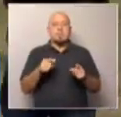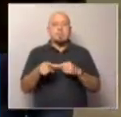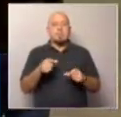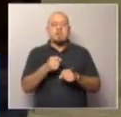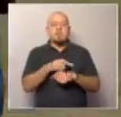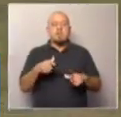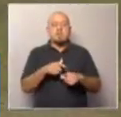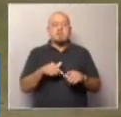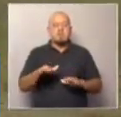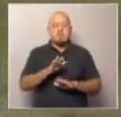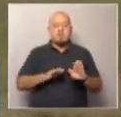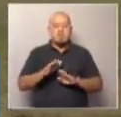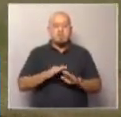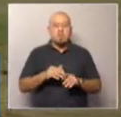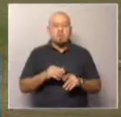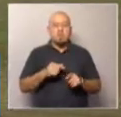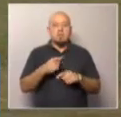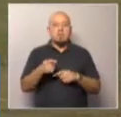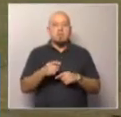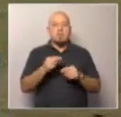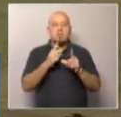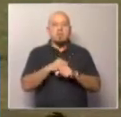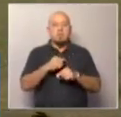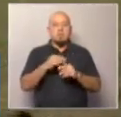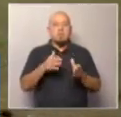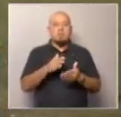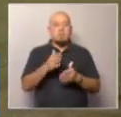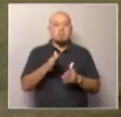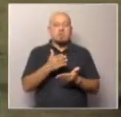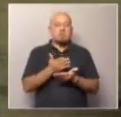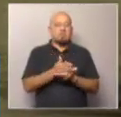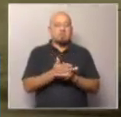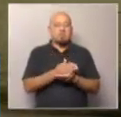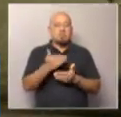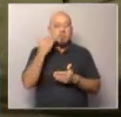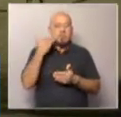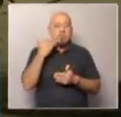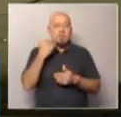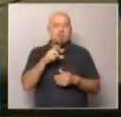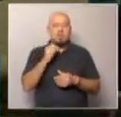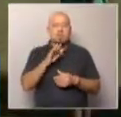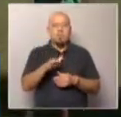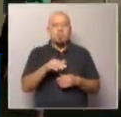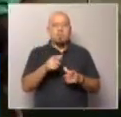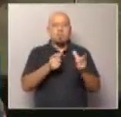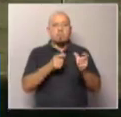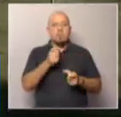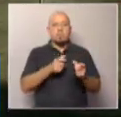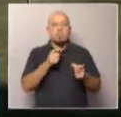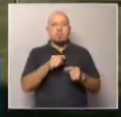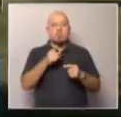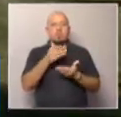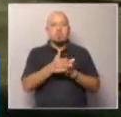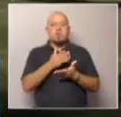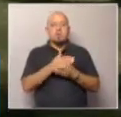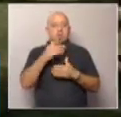limpieza y reacondicionamiento del predio, previsto finalizar a mediados de abril. Los responsables son los propios vecinos y representantes del Club Rosario, con el asesoramiento